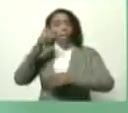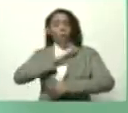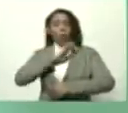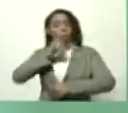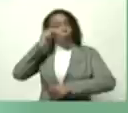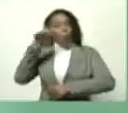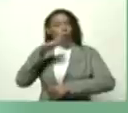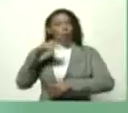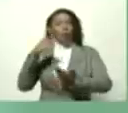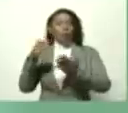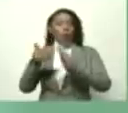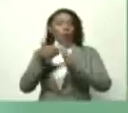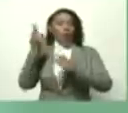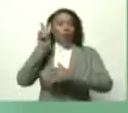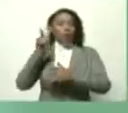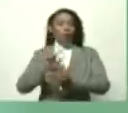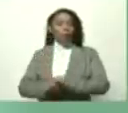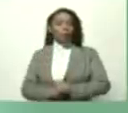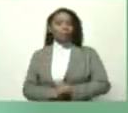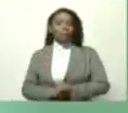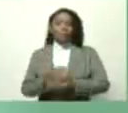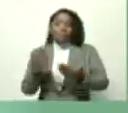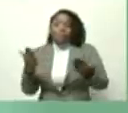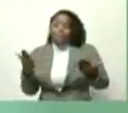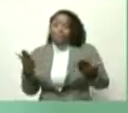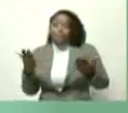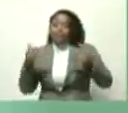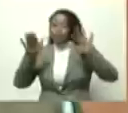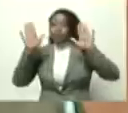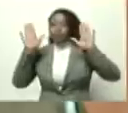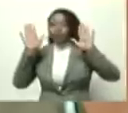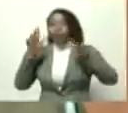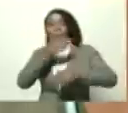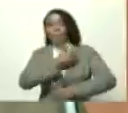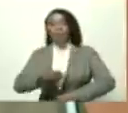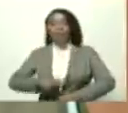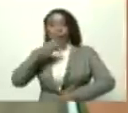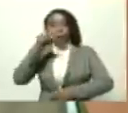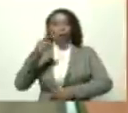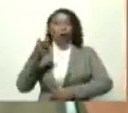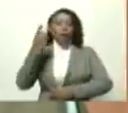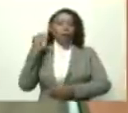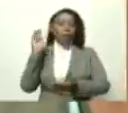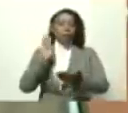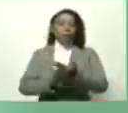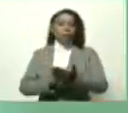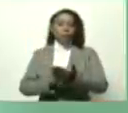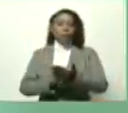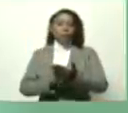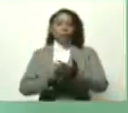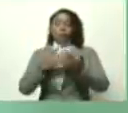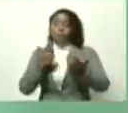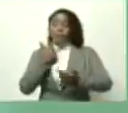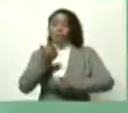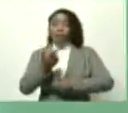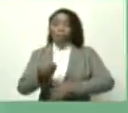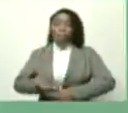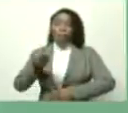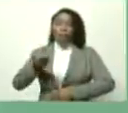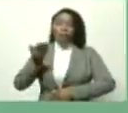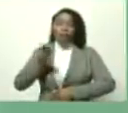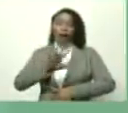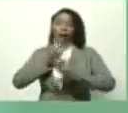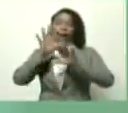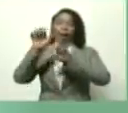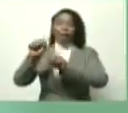contra Venezuela. Así que, por supuesto, ya el presidente Maduro ayer estableció, digamos, la importancia de los